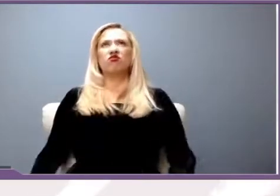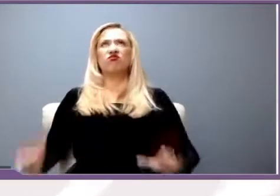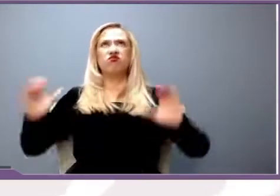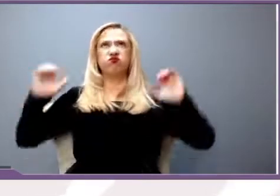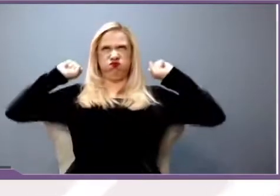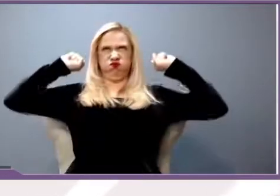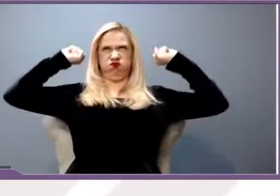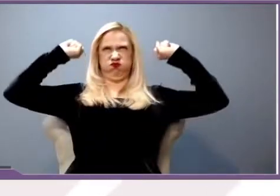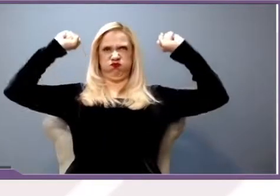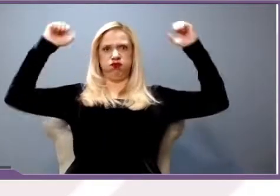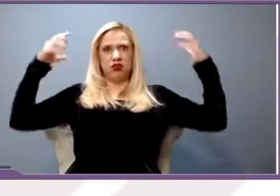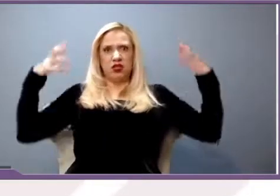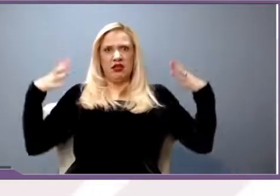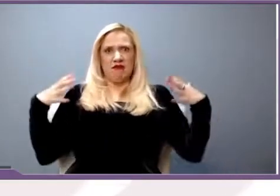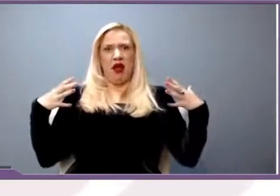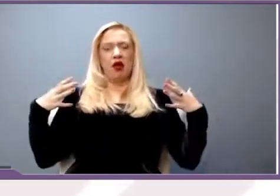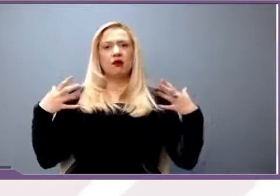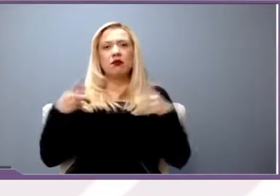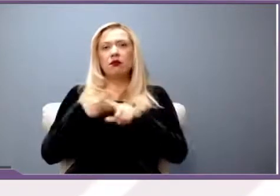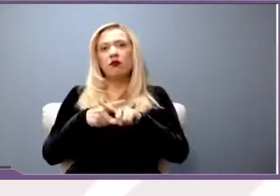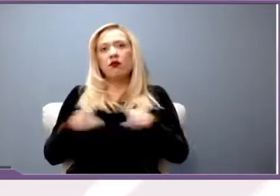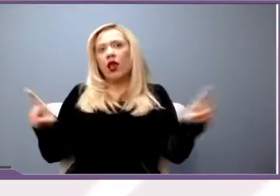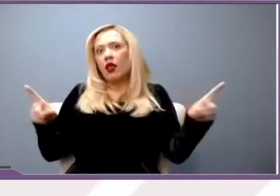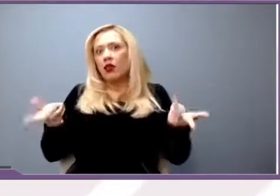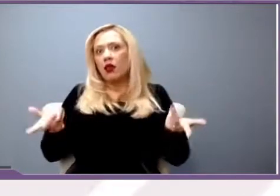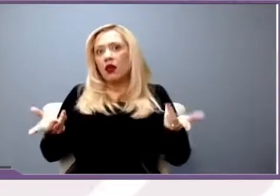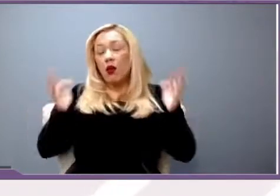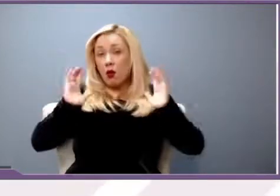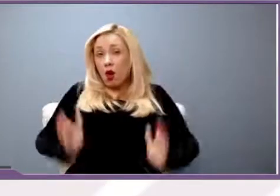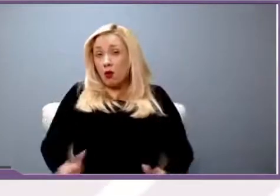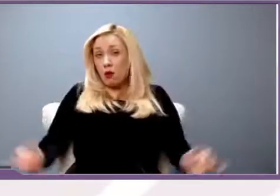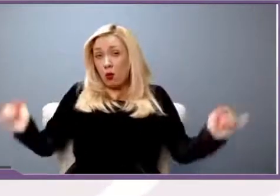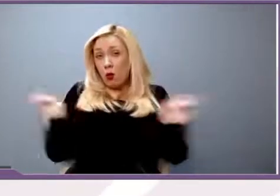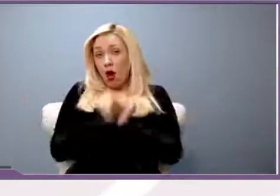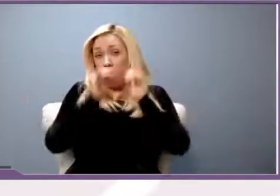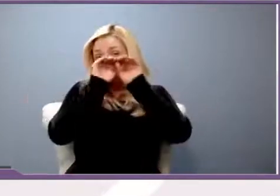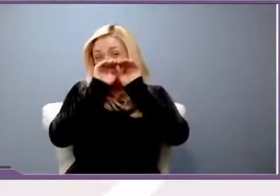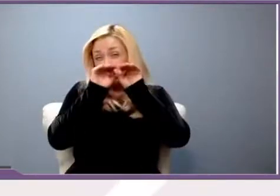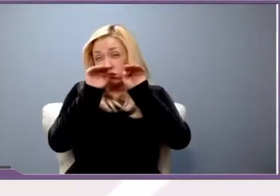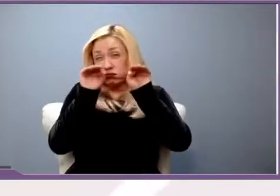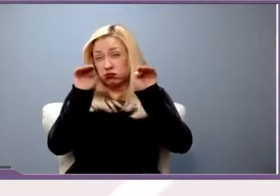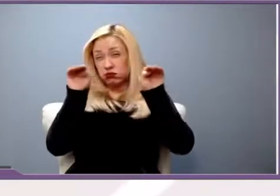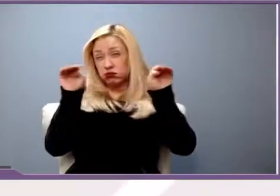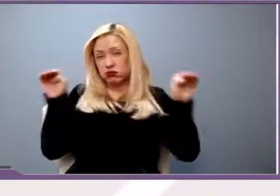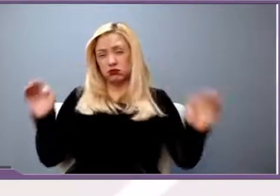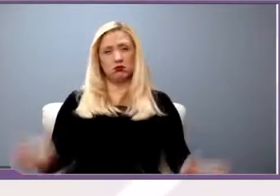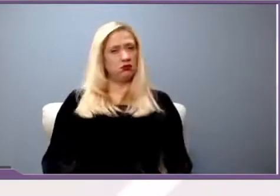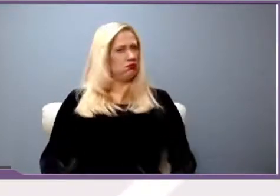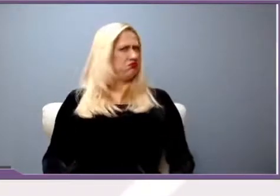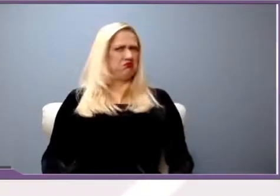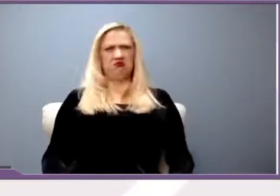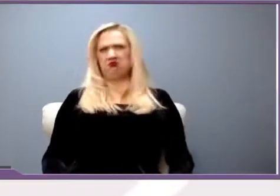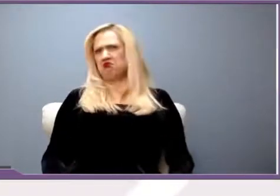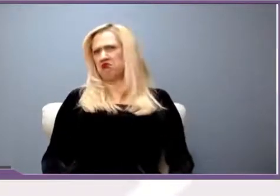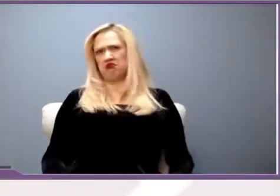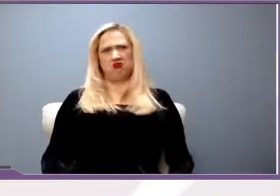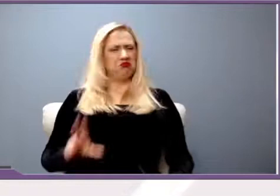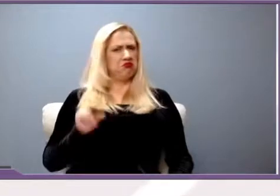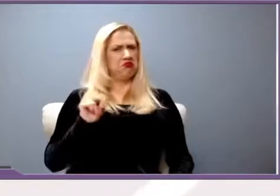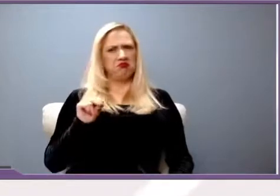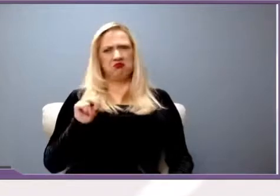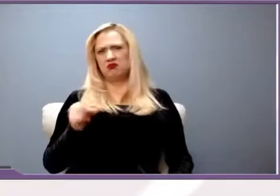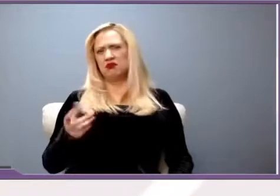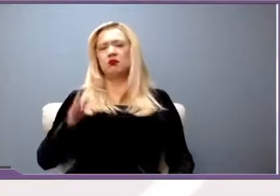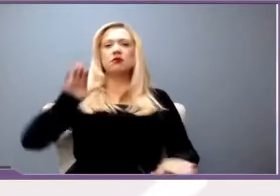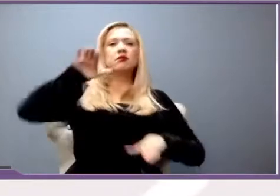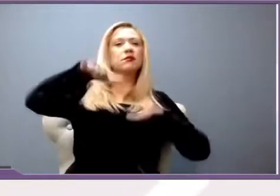potencias, etcétera, ¿no? O sea, no hay un cuerpo que hayamos podido ver igual de la